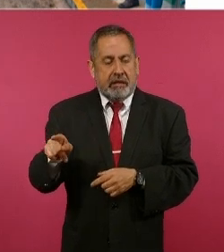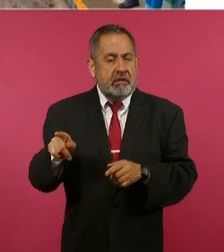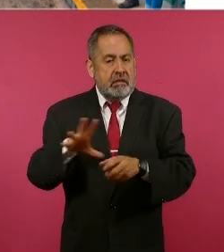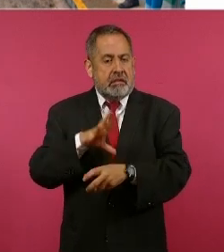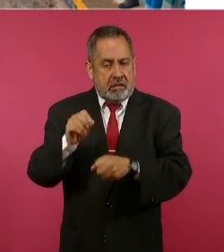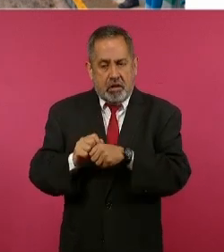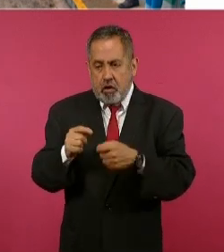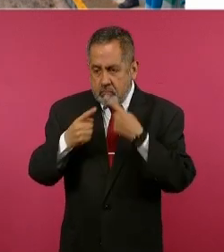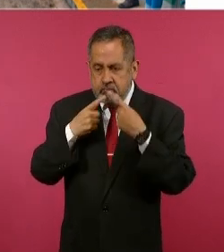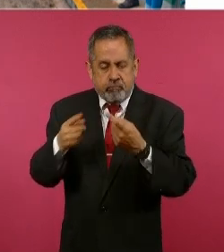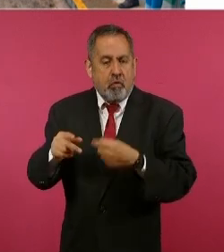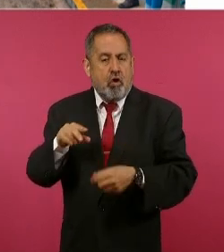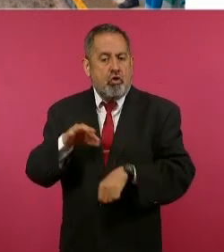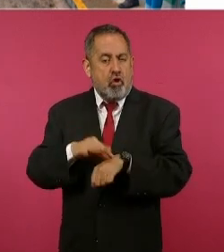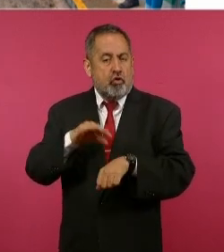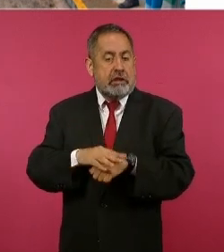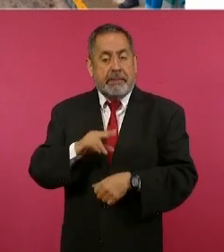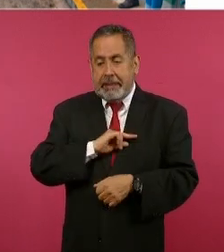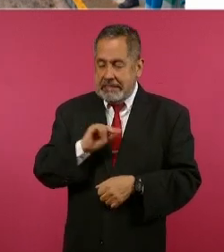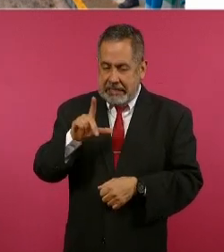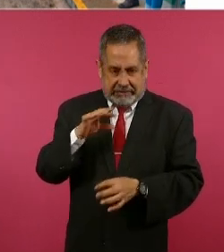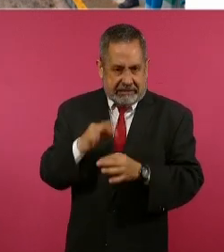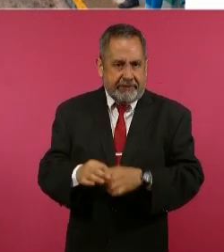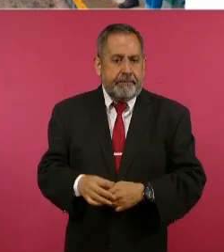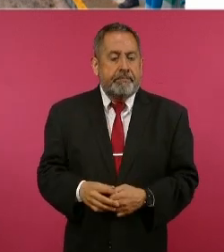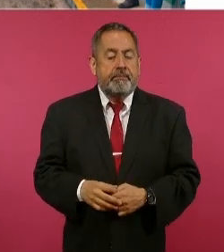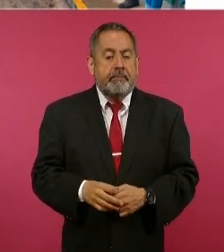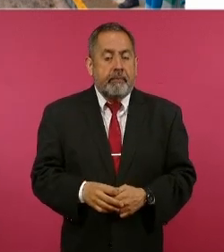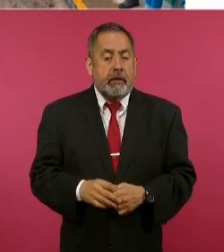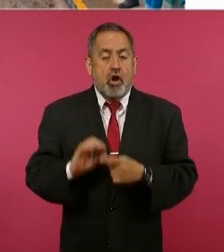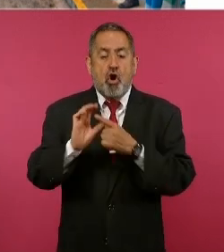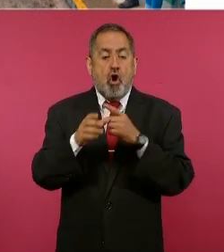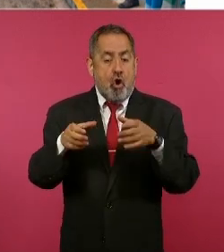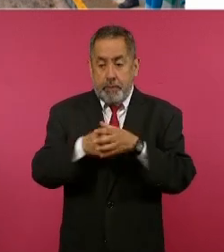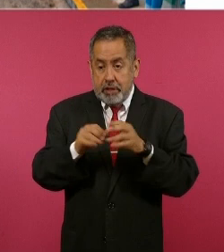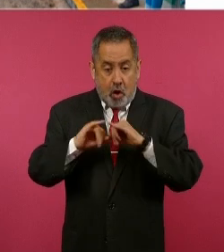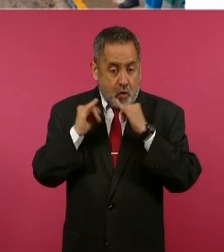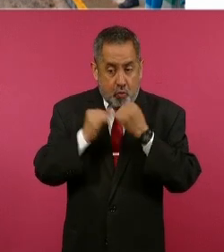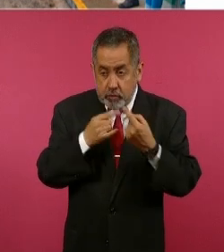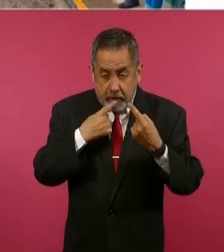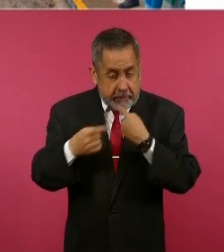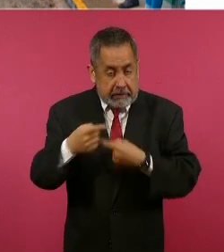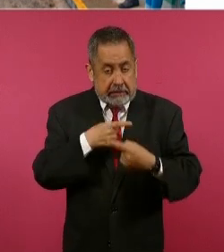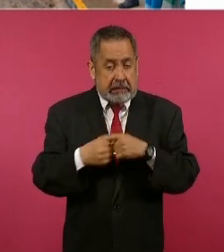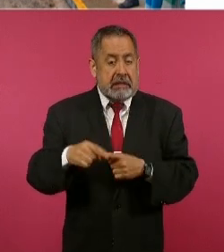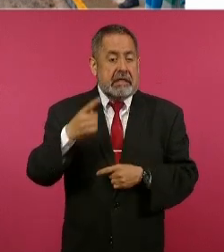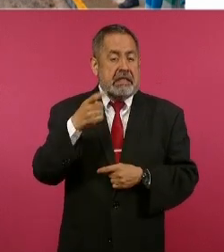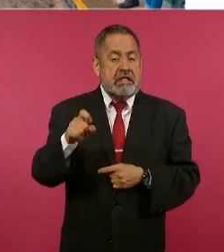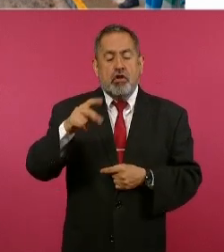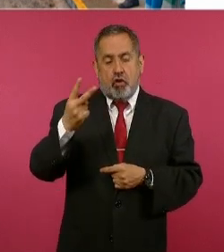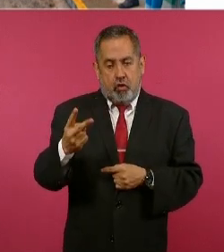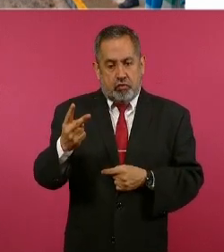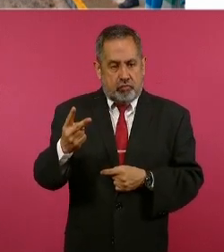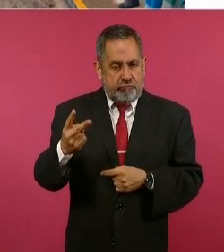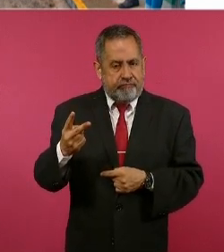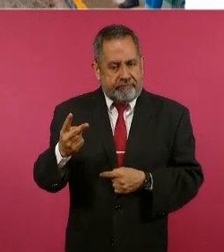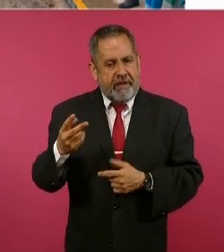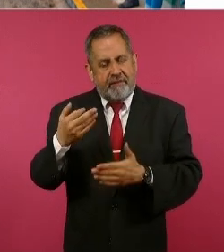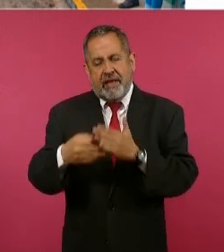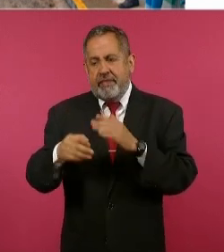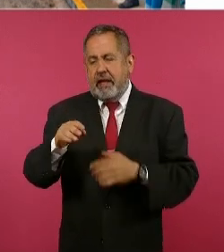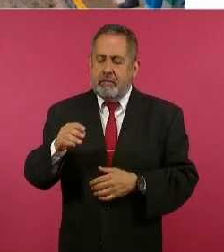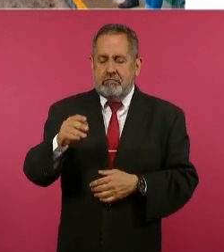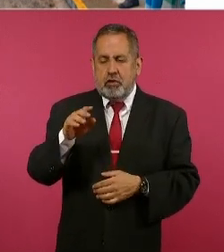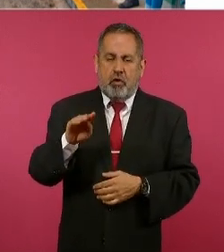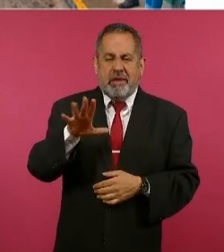cobertura de médicos especialistas. Y de los comités de salud para el bienestar llevamos 102 de 144, un